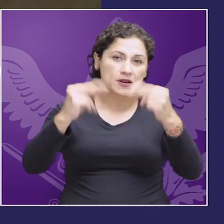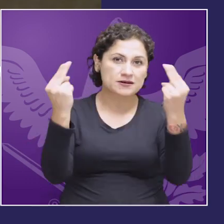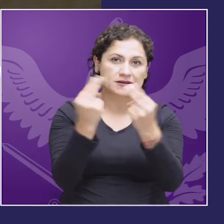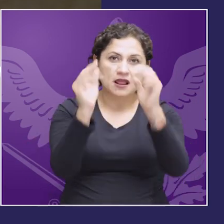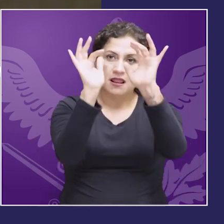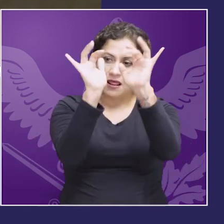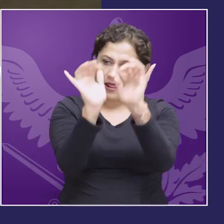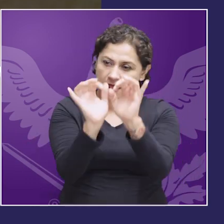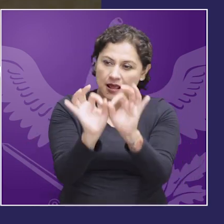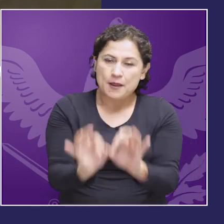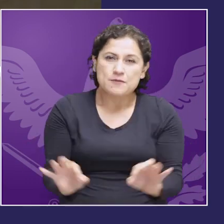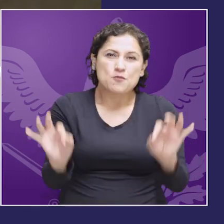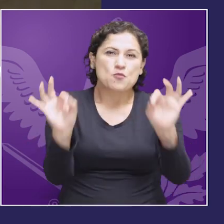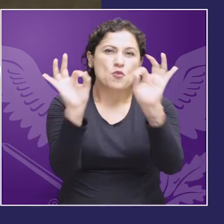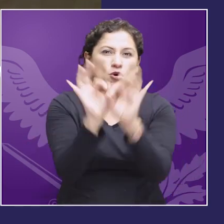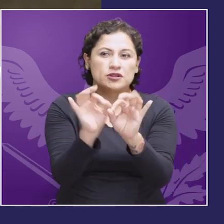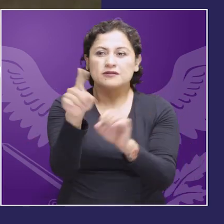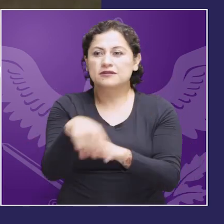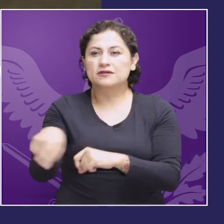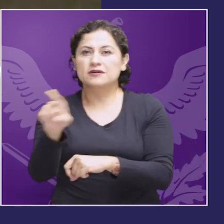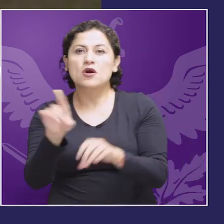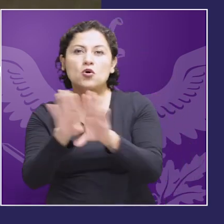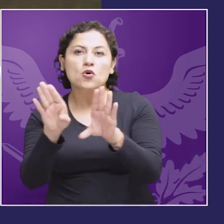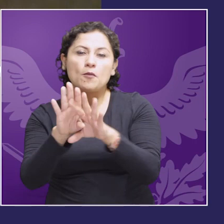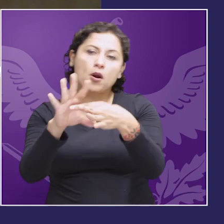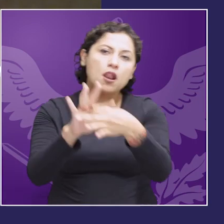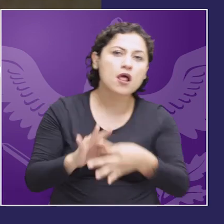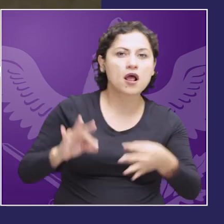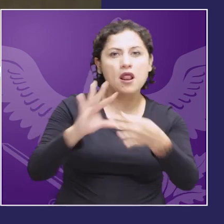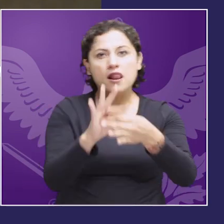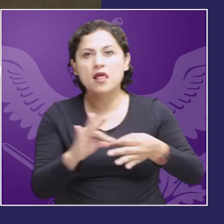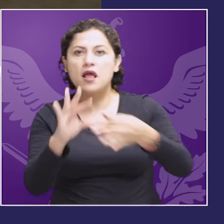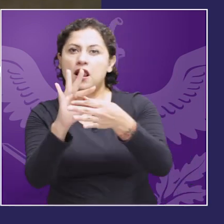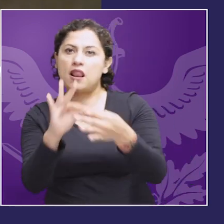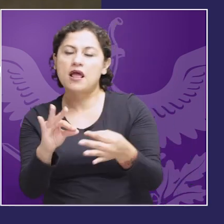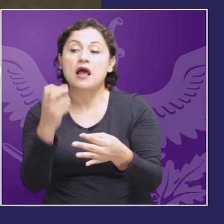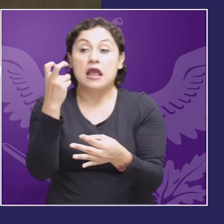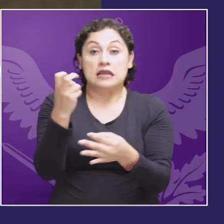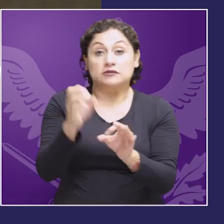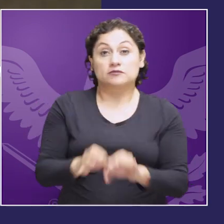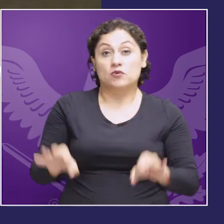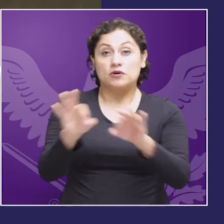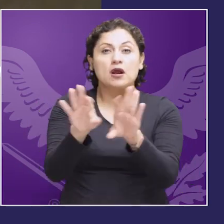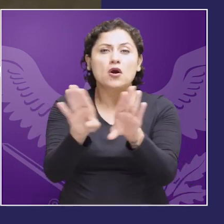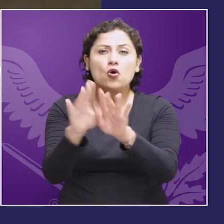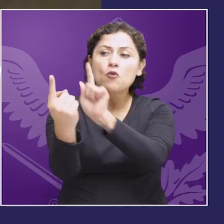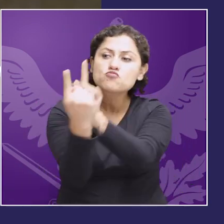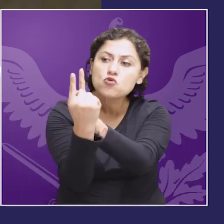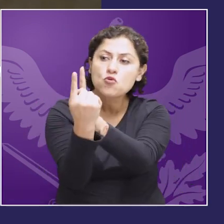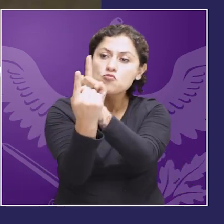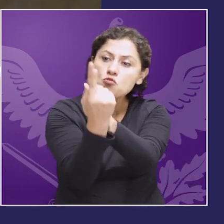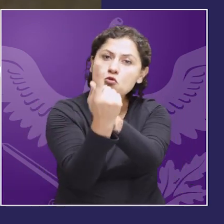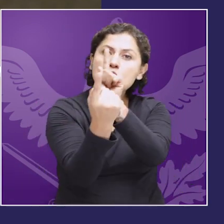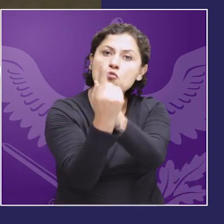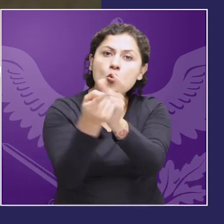eso lo vamos a lograr uno a uno, comentando con los colegas, discutiendo los asuntos y en diálogo, no hablarnos entre